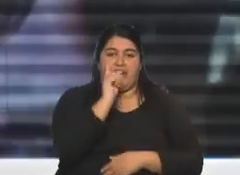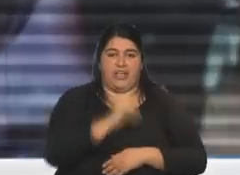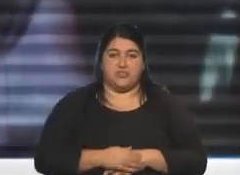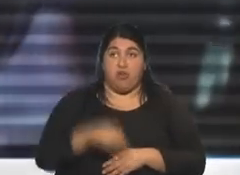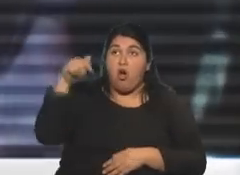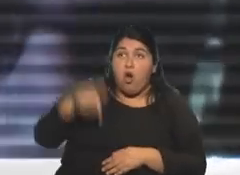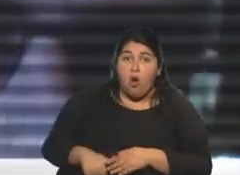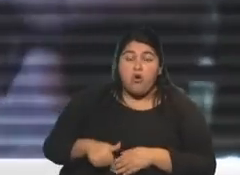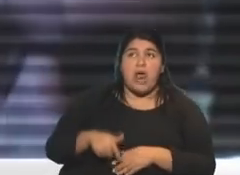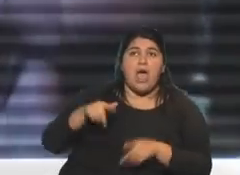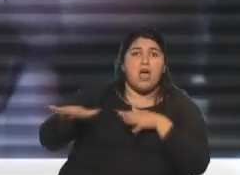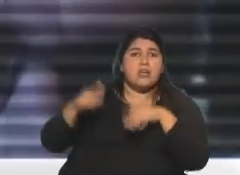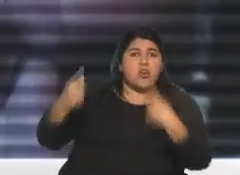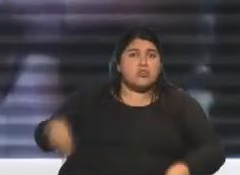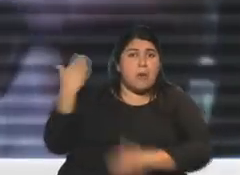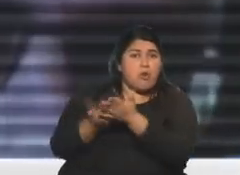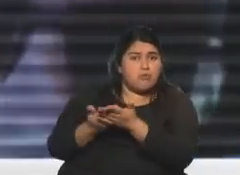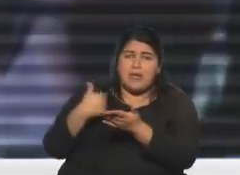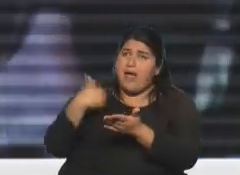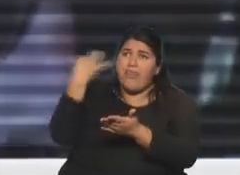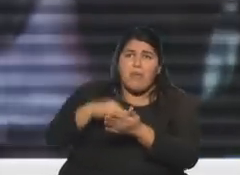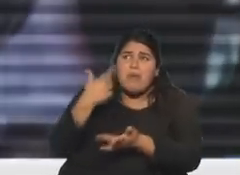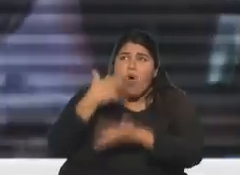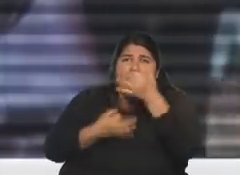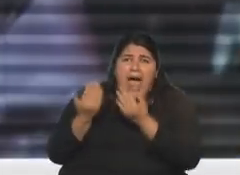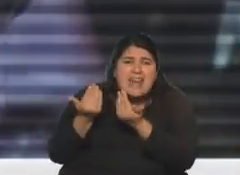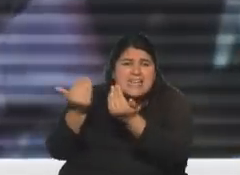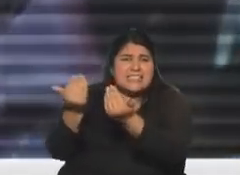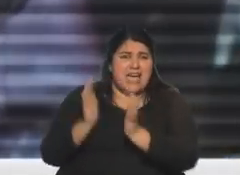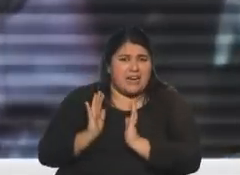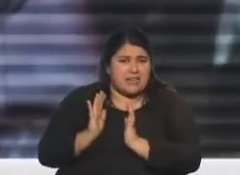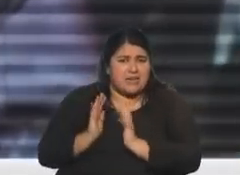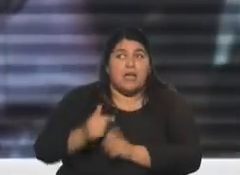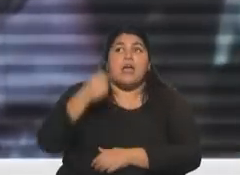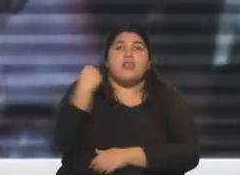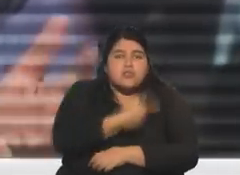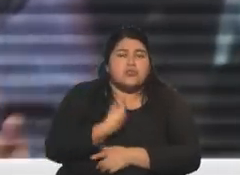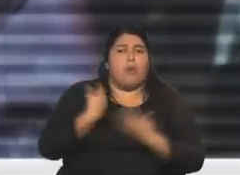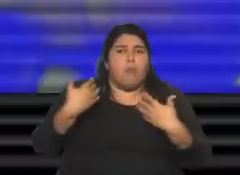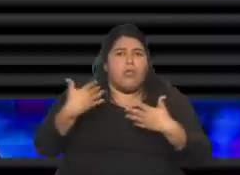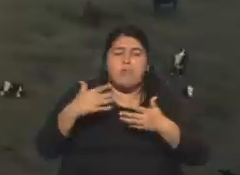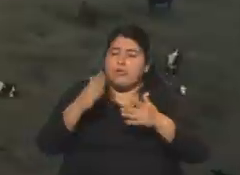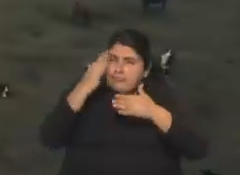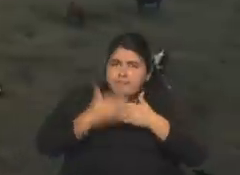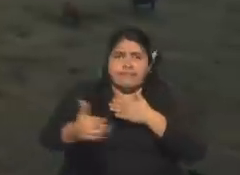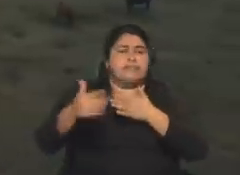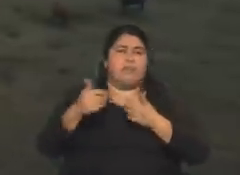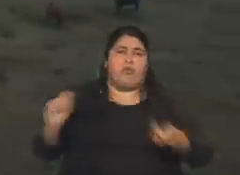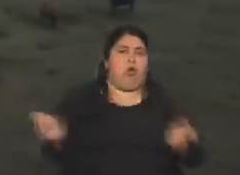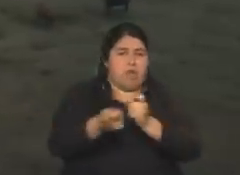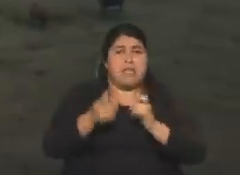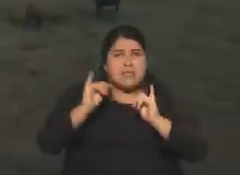presenta hoy, analicémoslo. Es extraordinario para que podamos definitivamente arrancar.